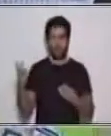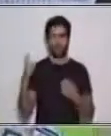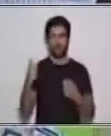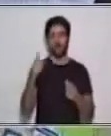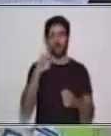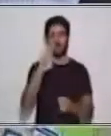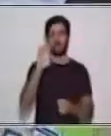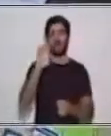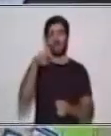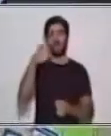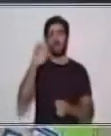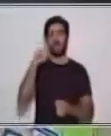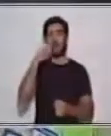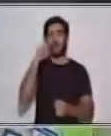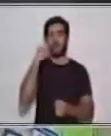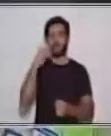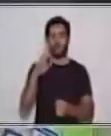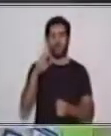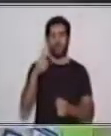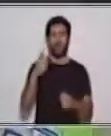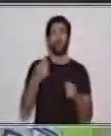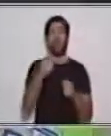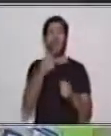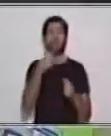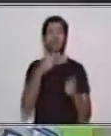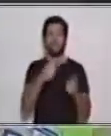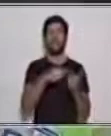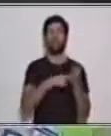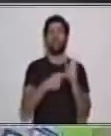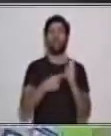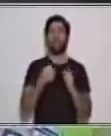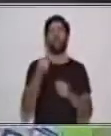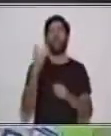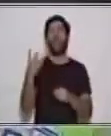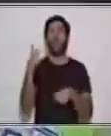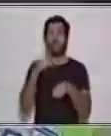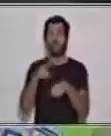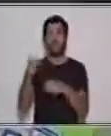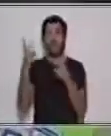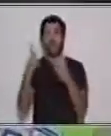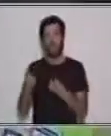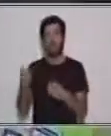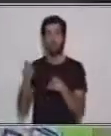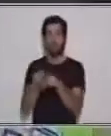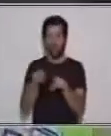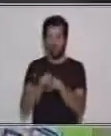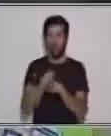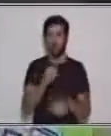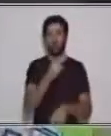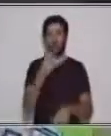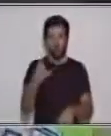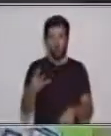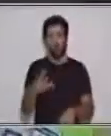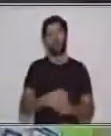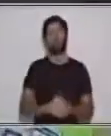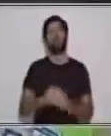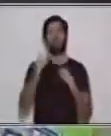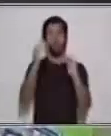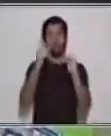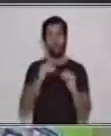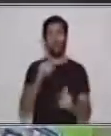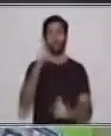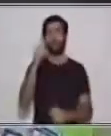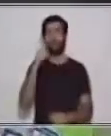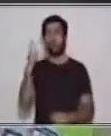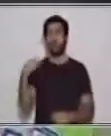nos va a indicar cuántas veces se repiten las respuestas que las personas dijeron. Entonces vamos a